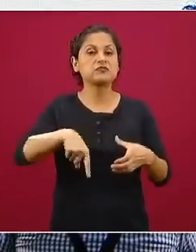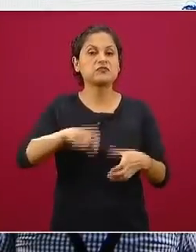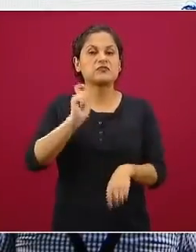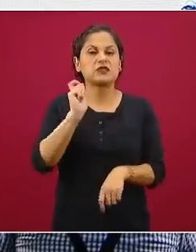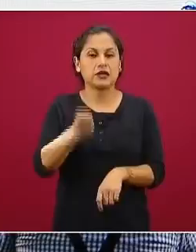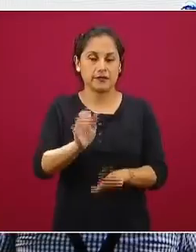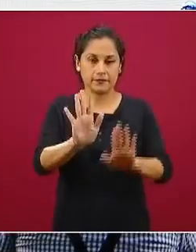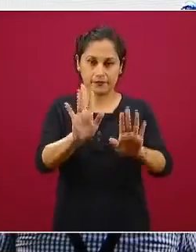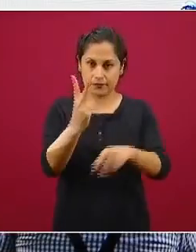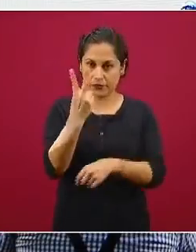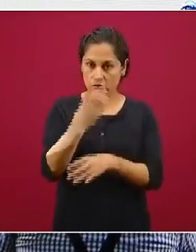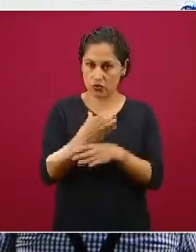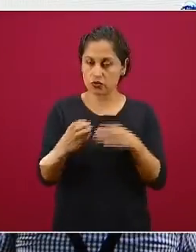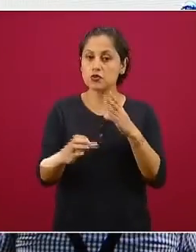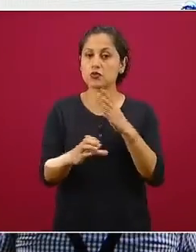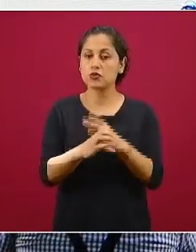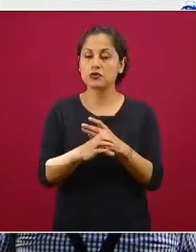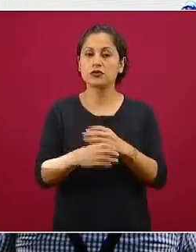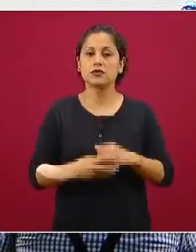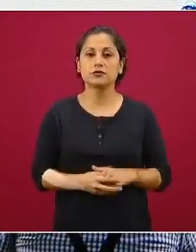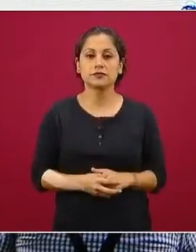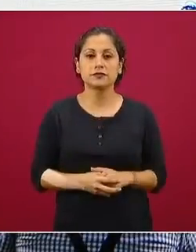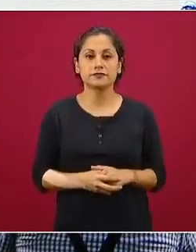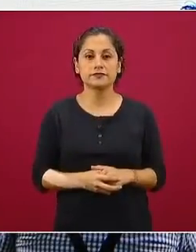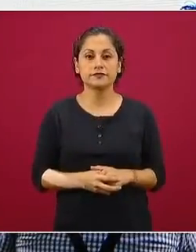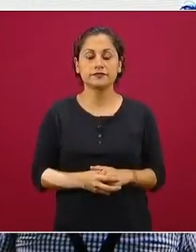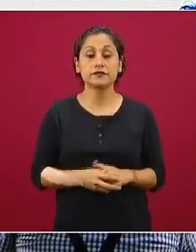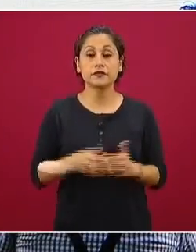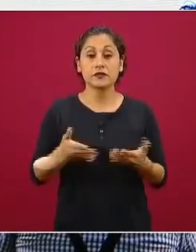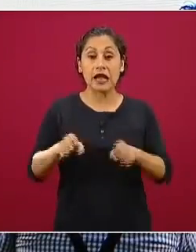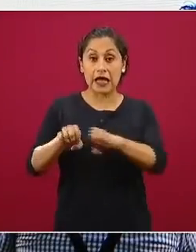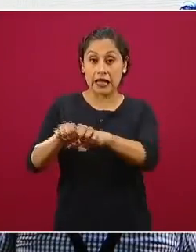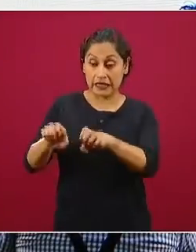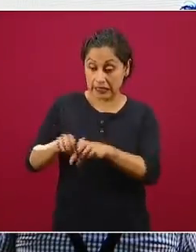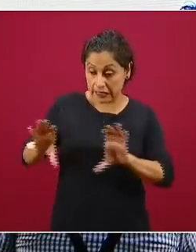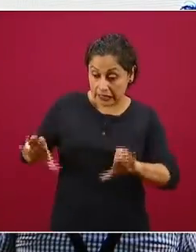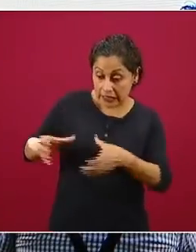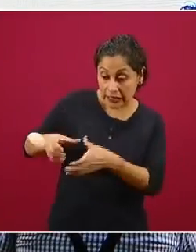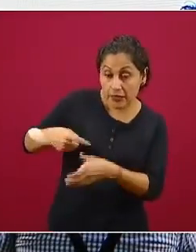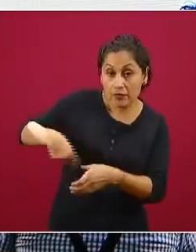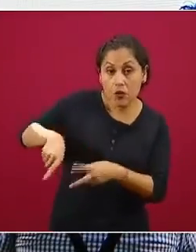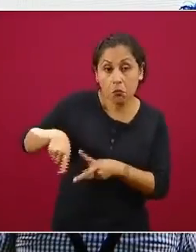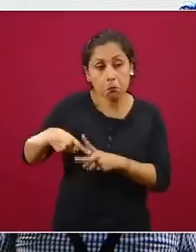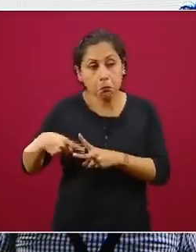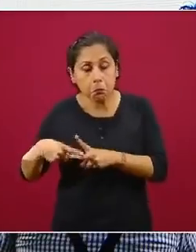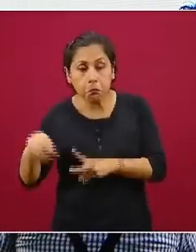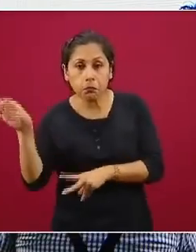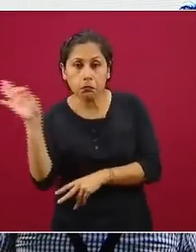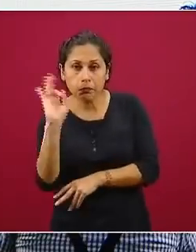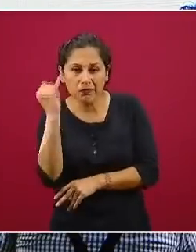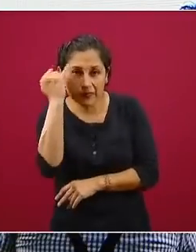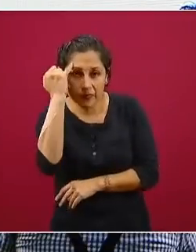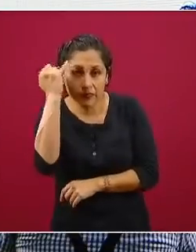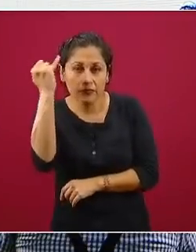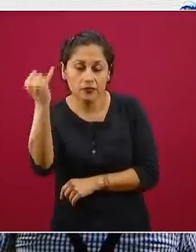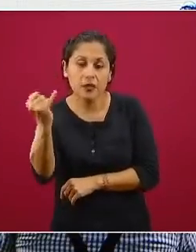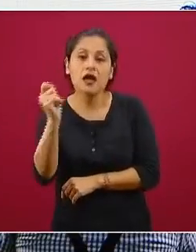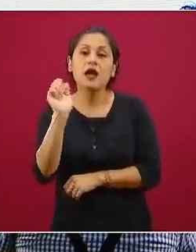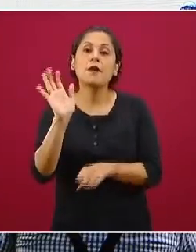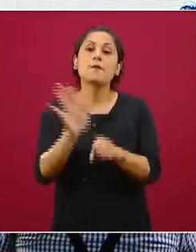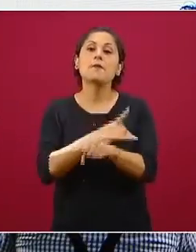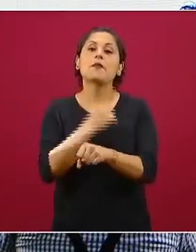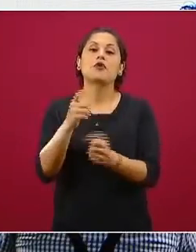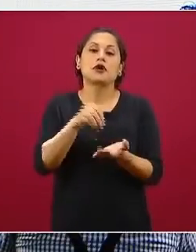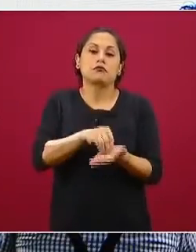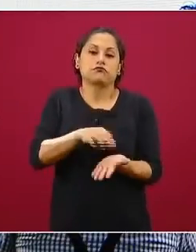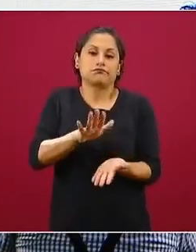identificando que la predicción fue hecha considerando la población registrada para el